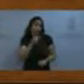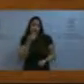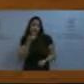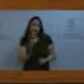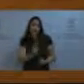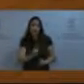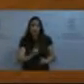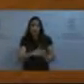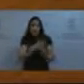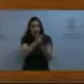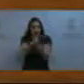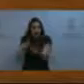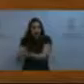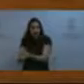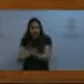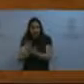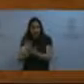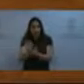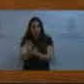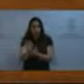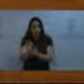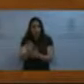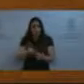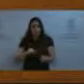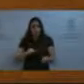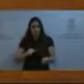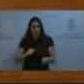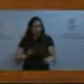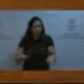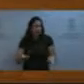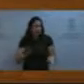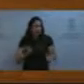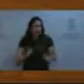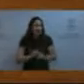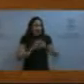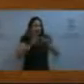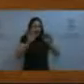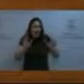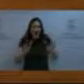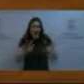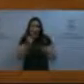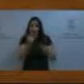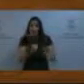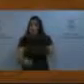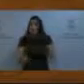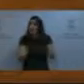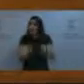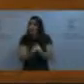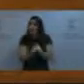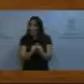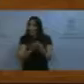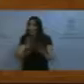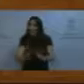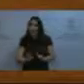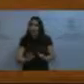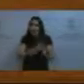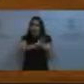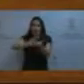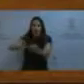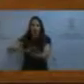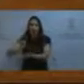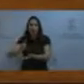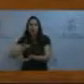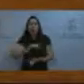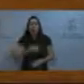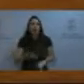servicios prestados. Queremos que se aclare lo que se hizo con el dinero de la dependencia, que no llegó a los dependientes. La